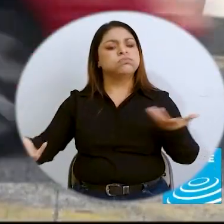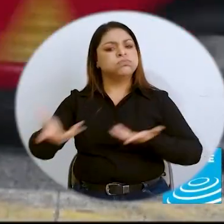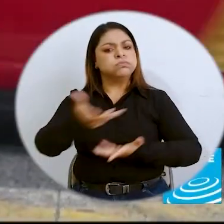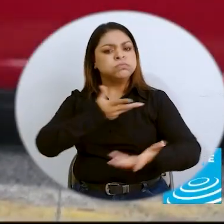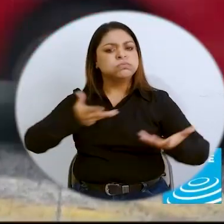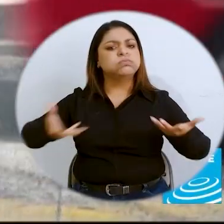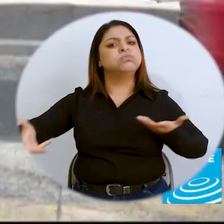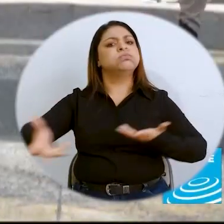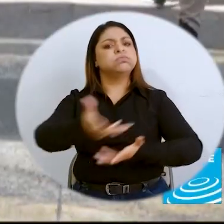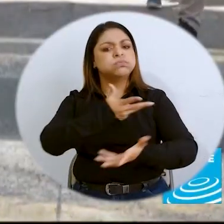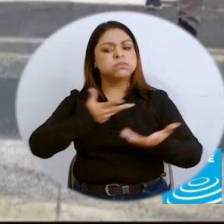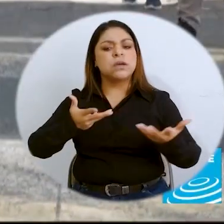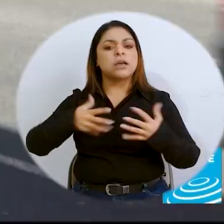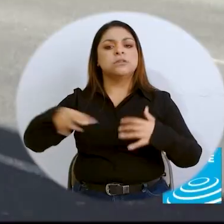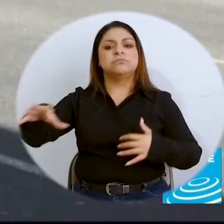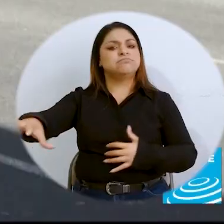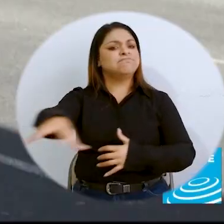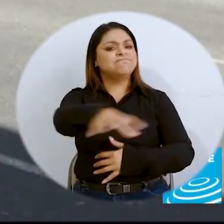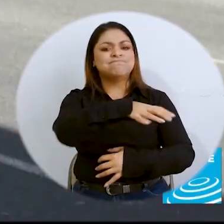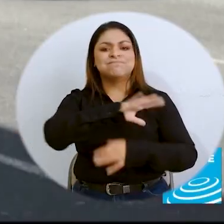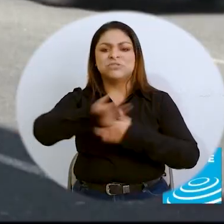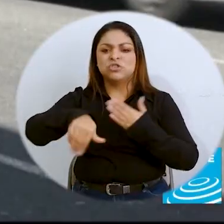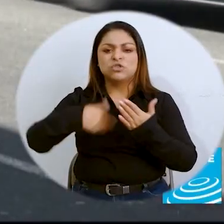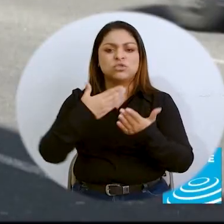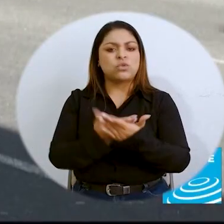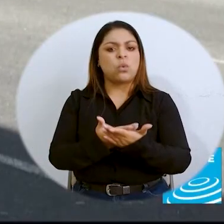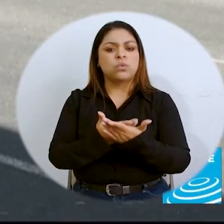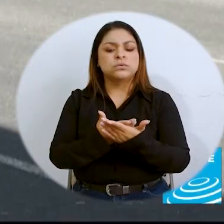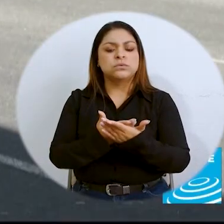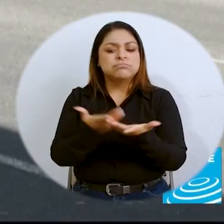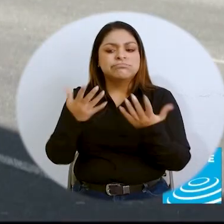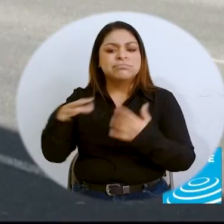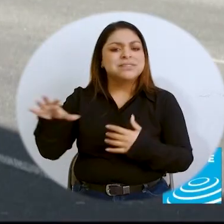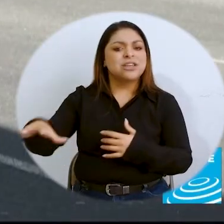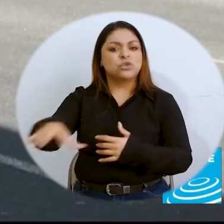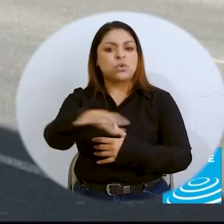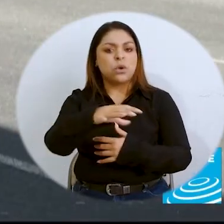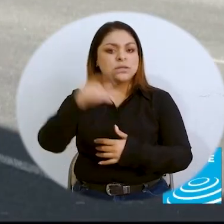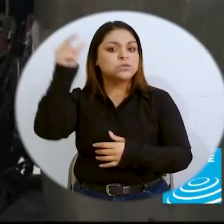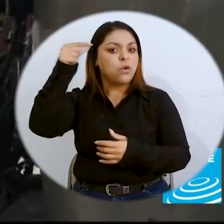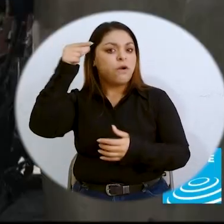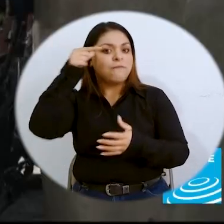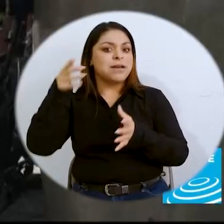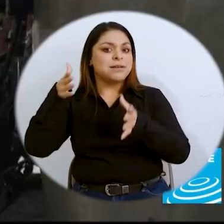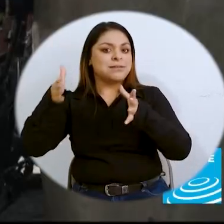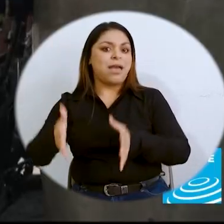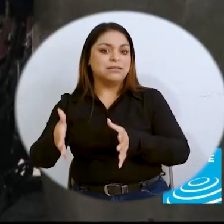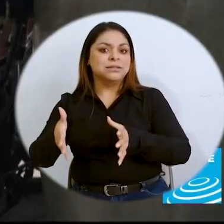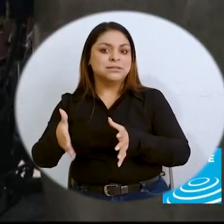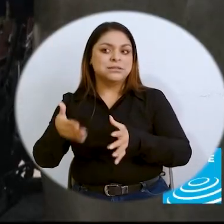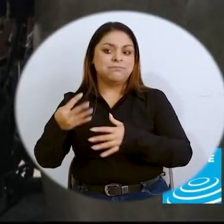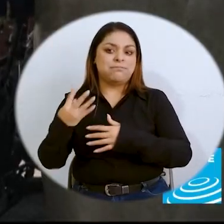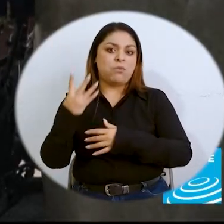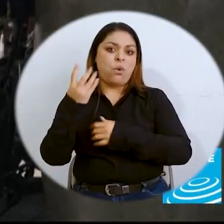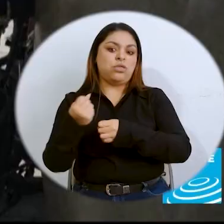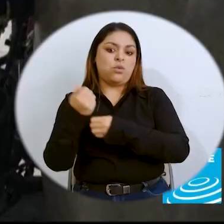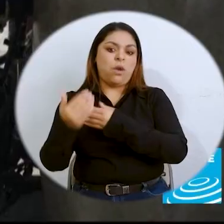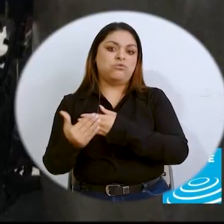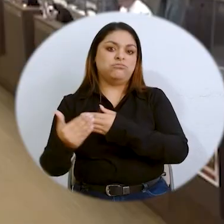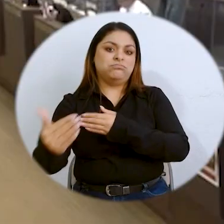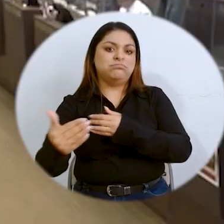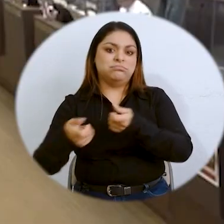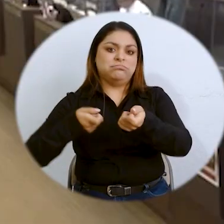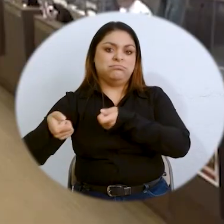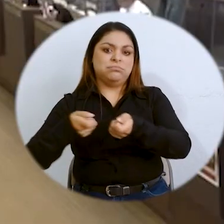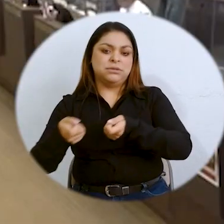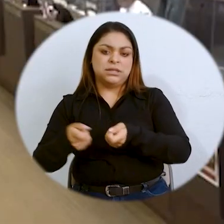abarcador, ¿verdad? Que incluya a todos los sectores, tanto los sectores que gobernarán este país por los próximos 4